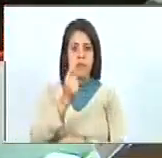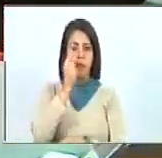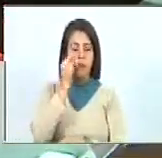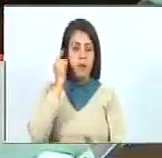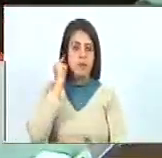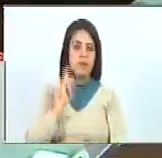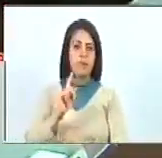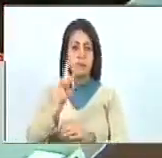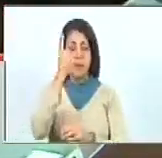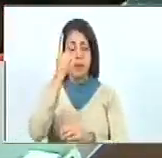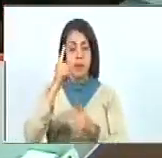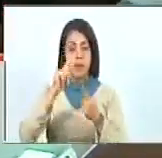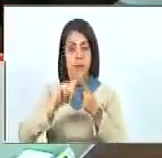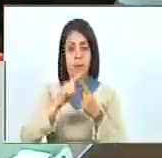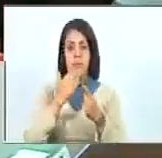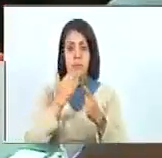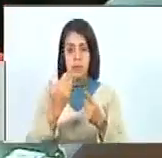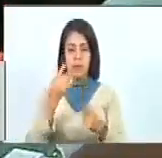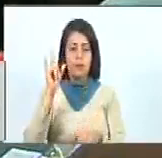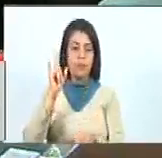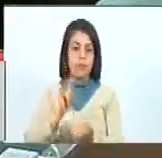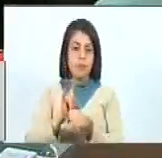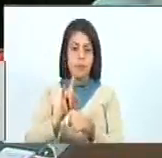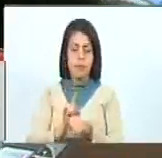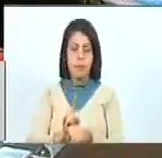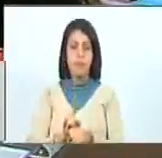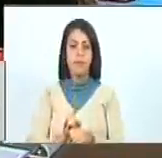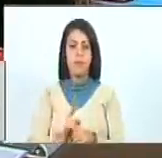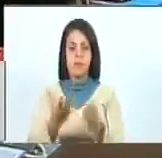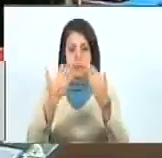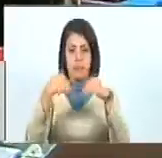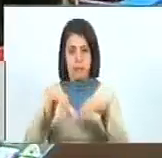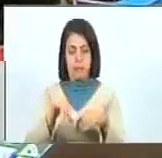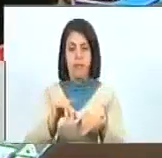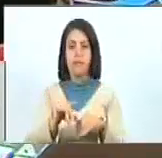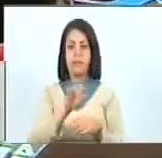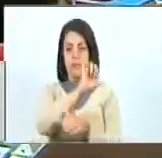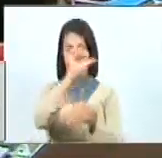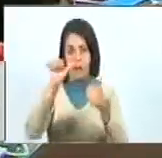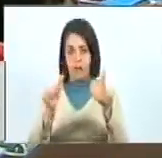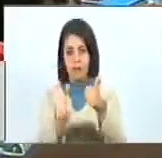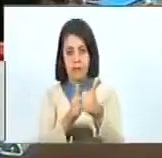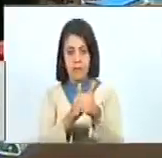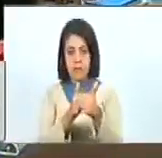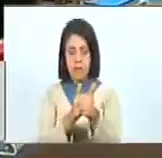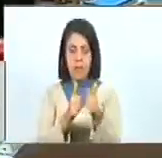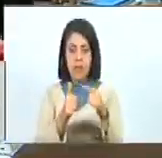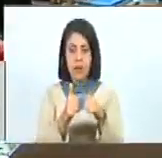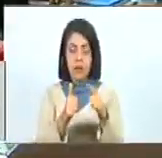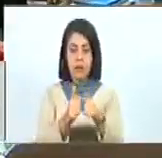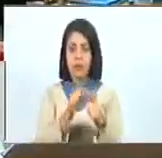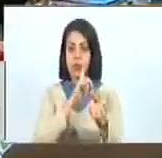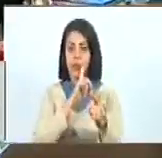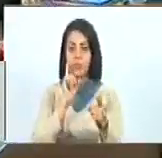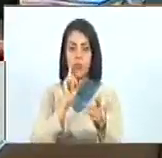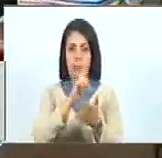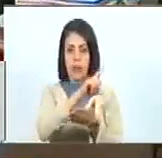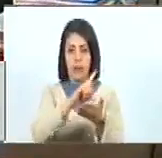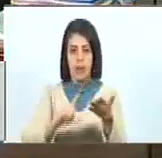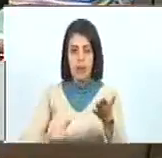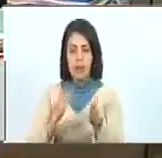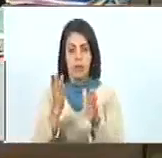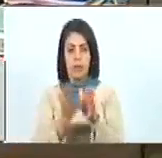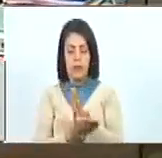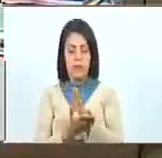diputados principales, solicitando permiso para ausentarse e incorporar a las diputadas y los diputados suplentes indicados en lista